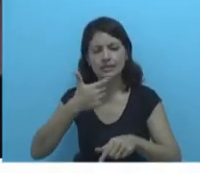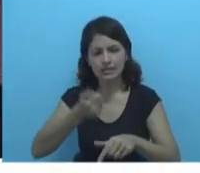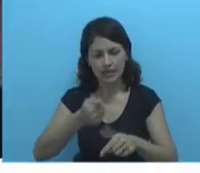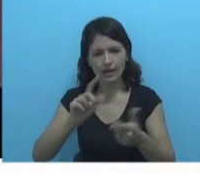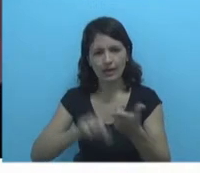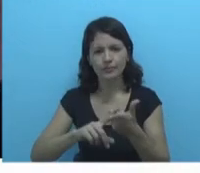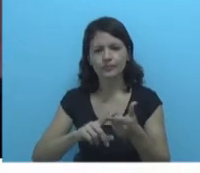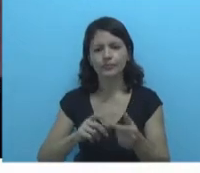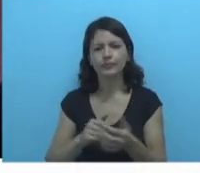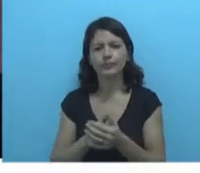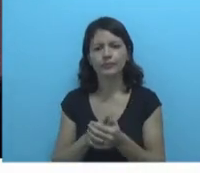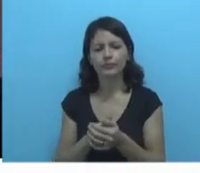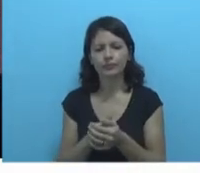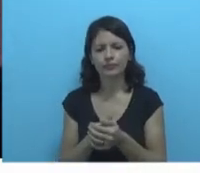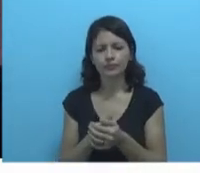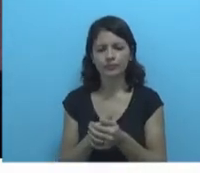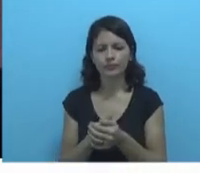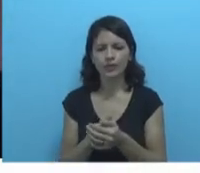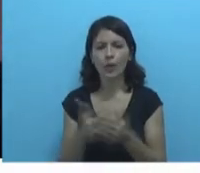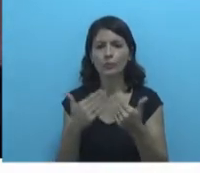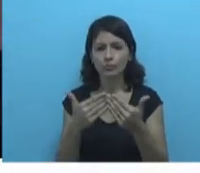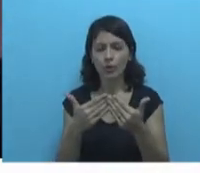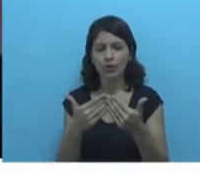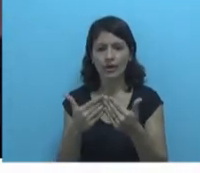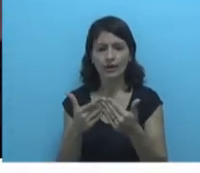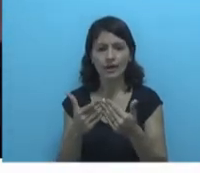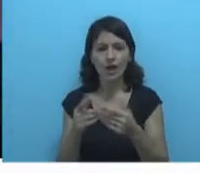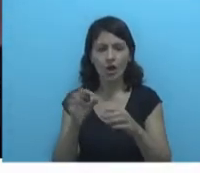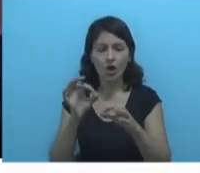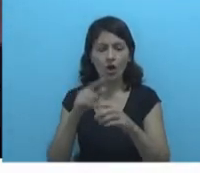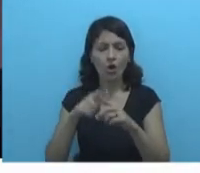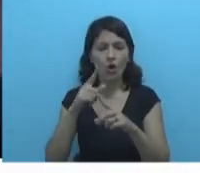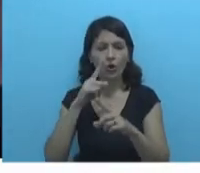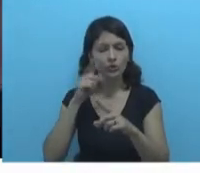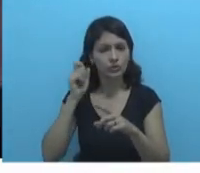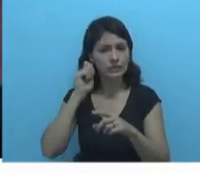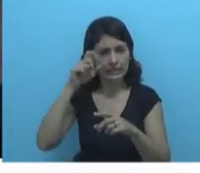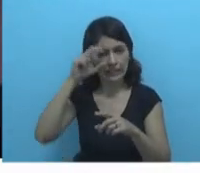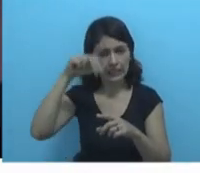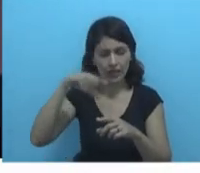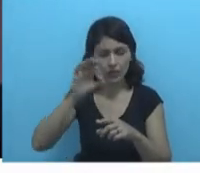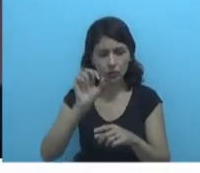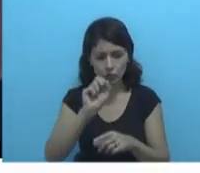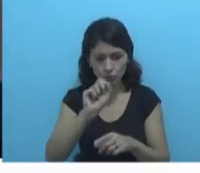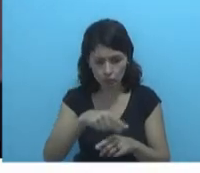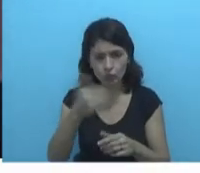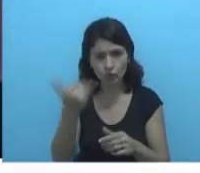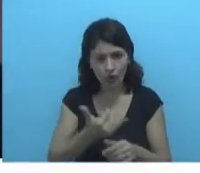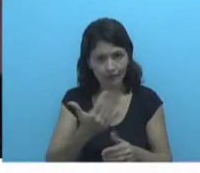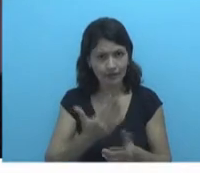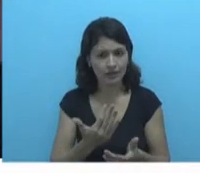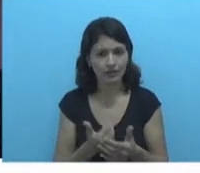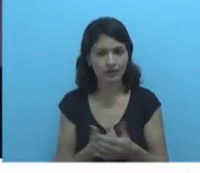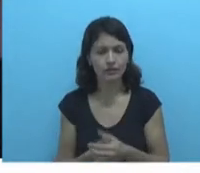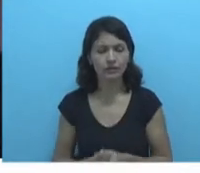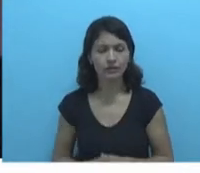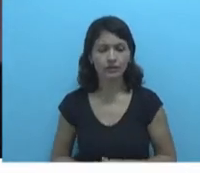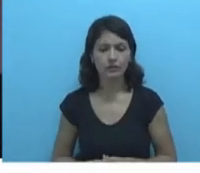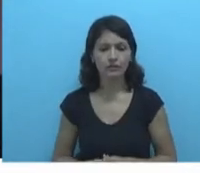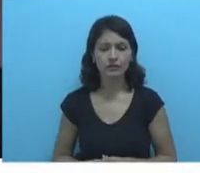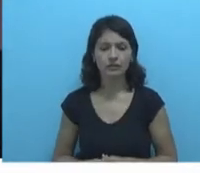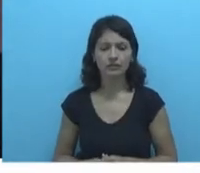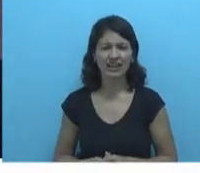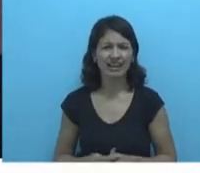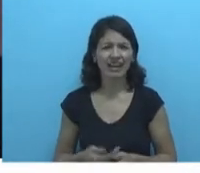La posibilidad de que se autoabastezcan los hospitales, sobre todo en el interior del país, dejarían fuera del